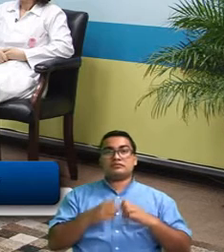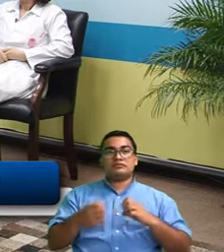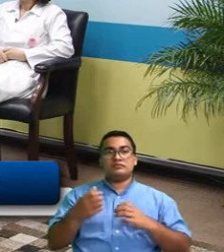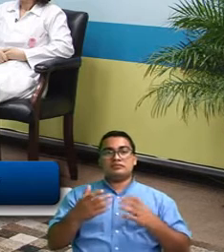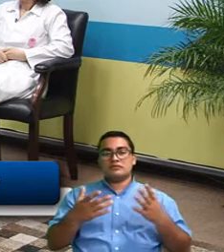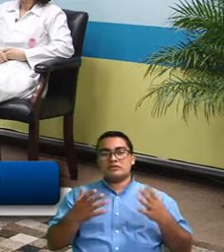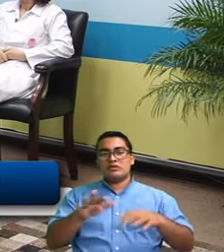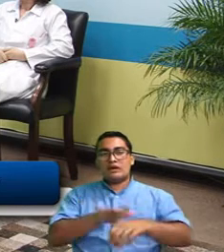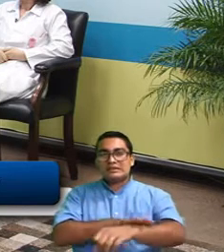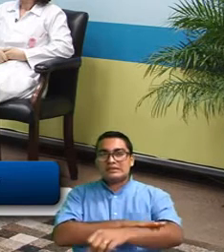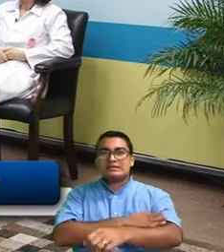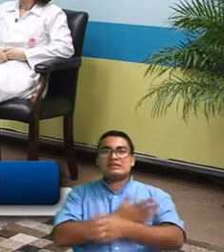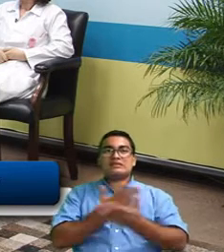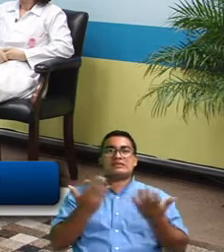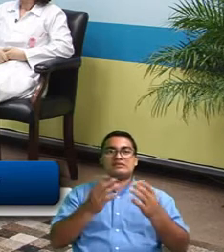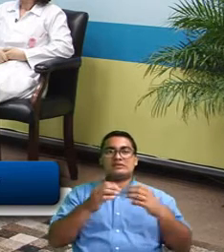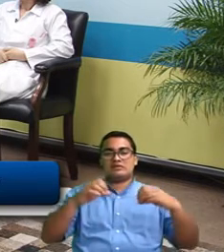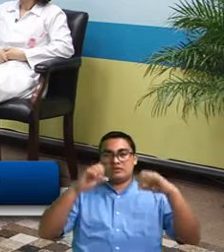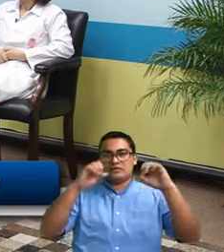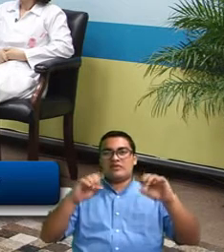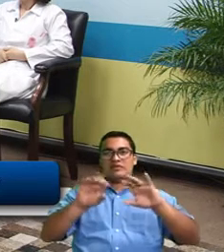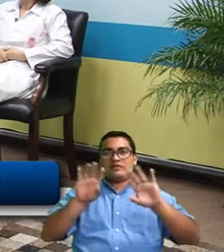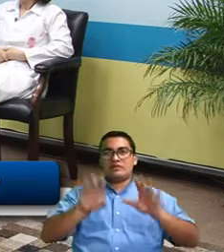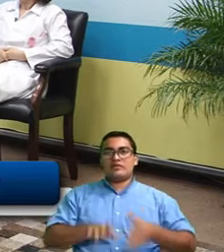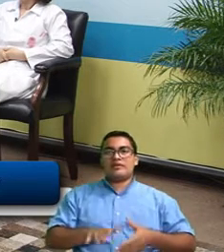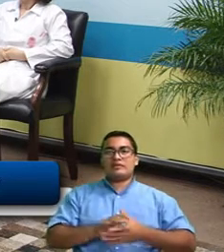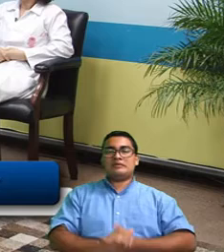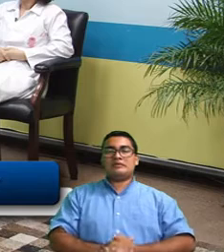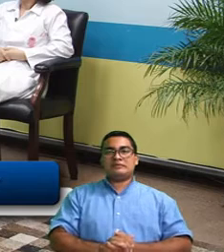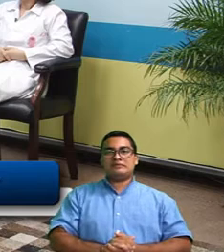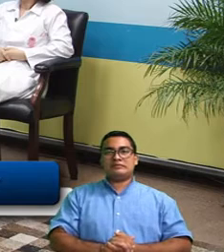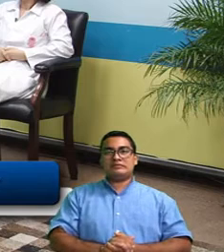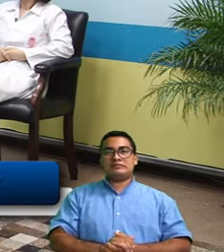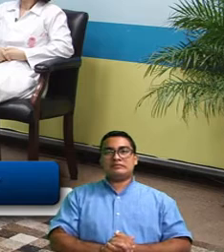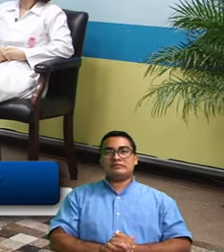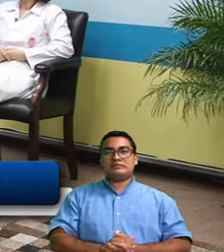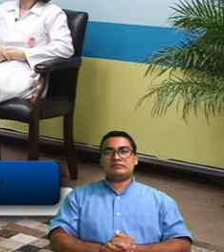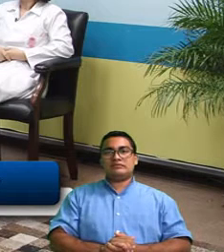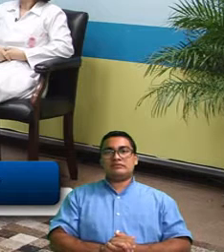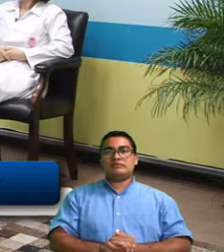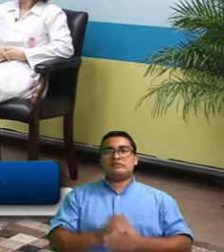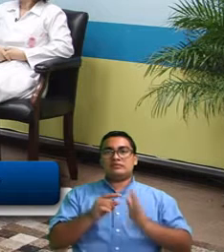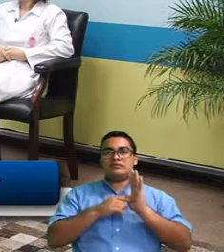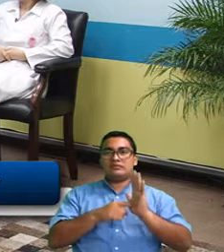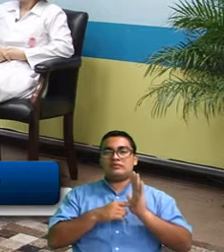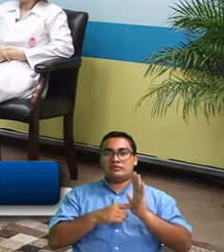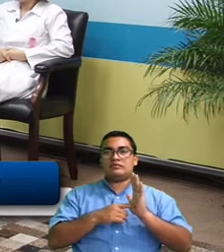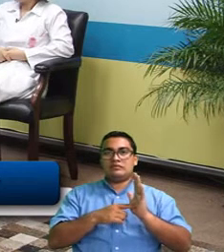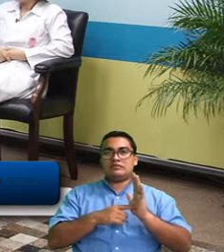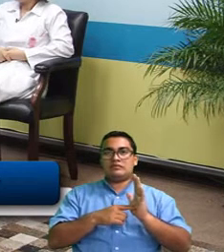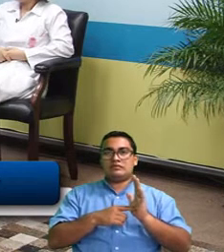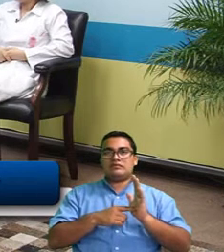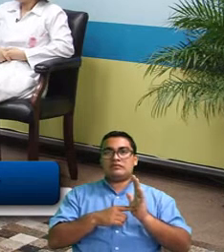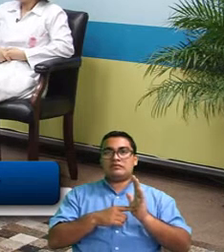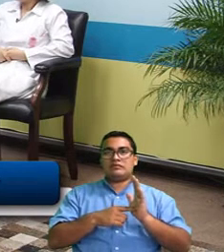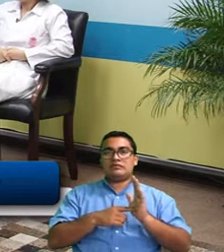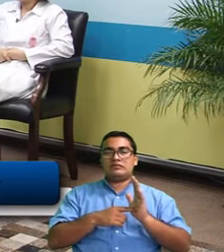el caso del cáncer cervicuterino en la mujer? Los primeros síntomas son cuando solo es una infección, que